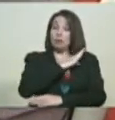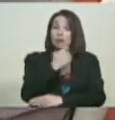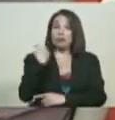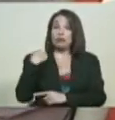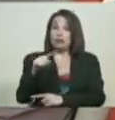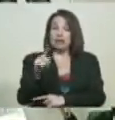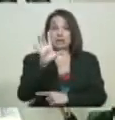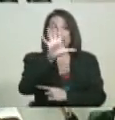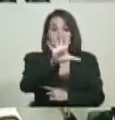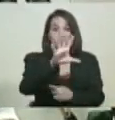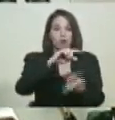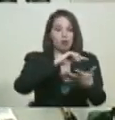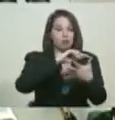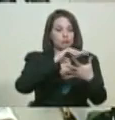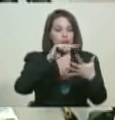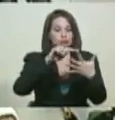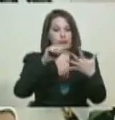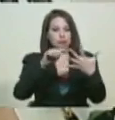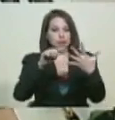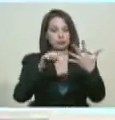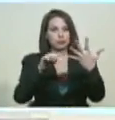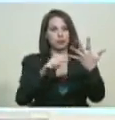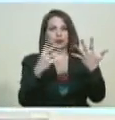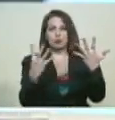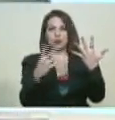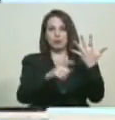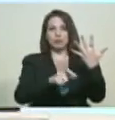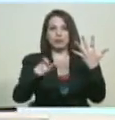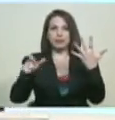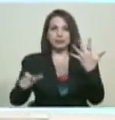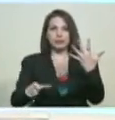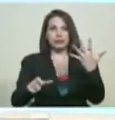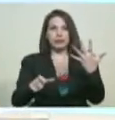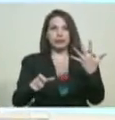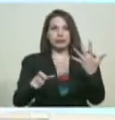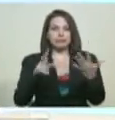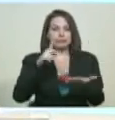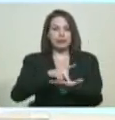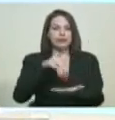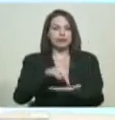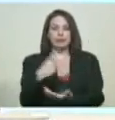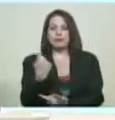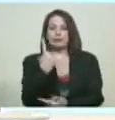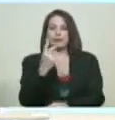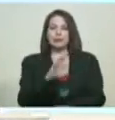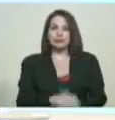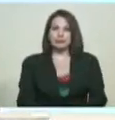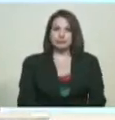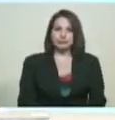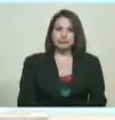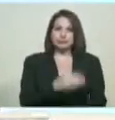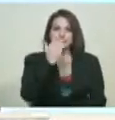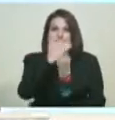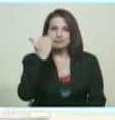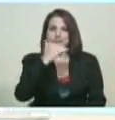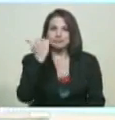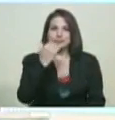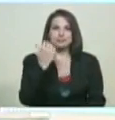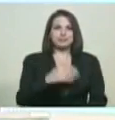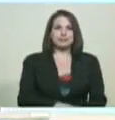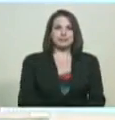letras en la sigla y tenía cuatro militantes uno de ellos era rodolfo sanz y benavides